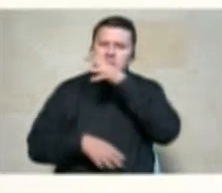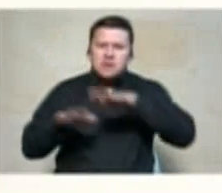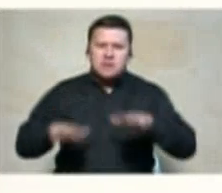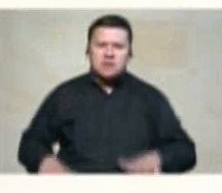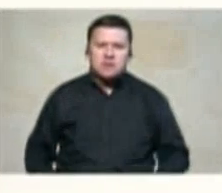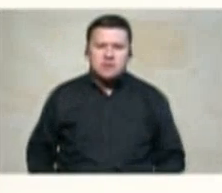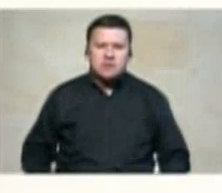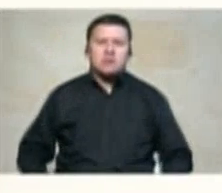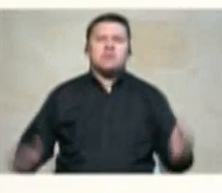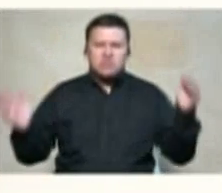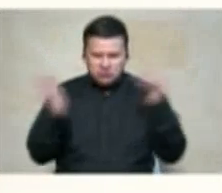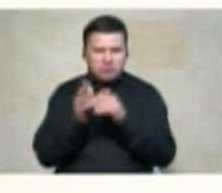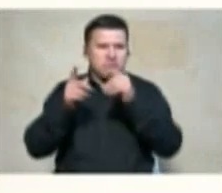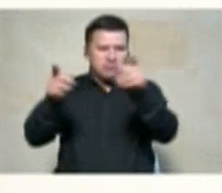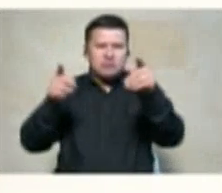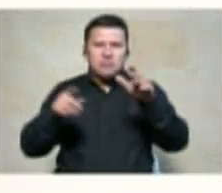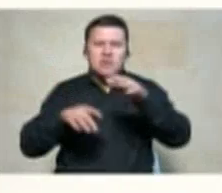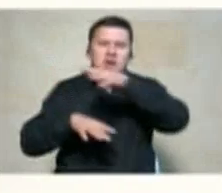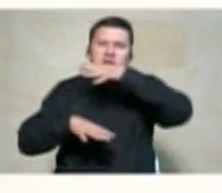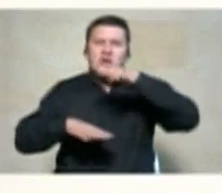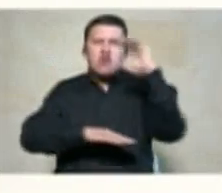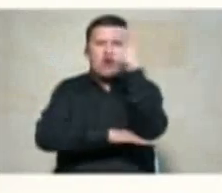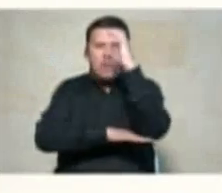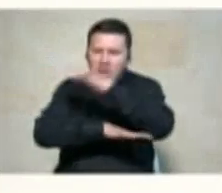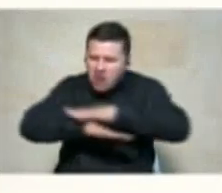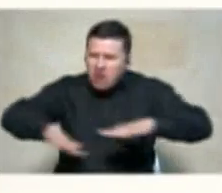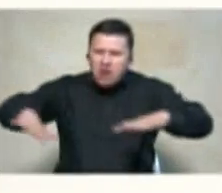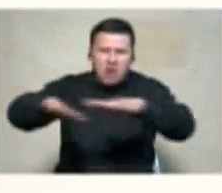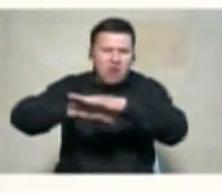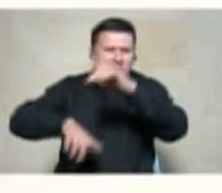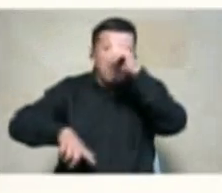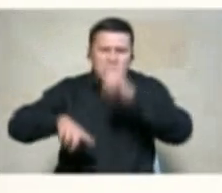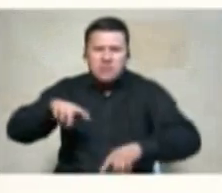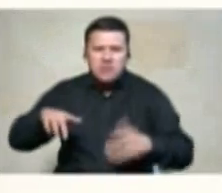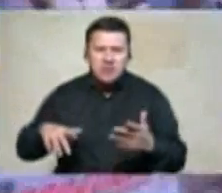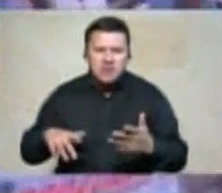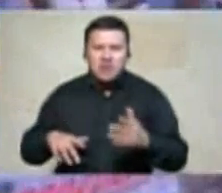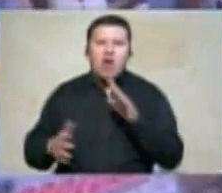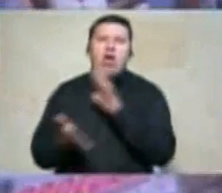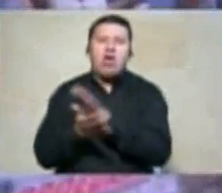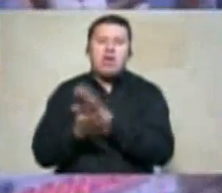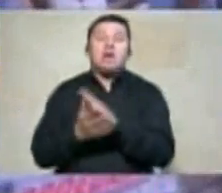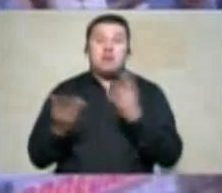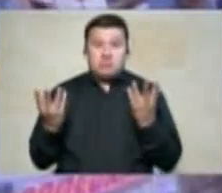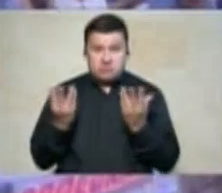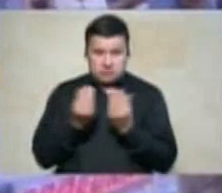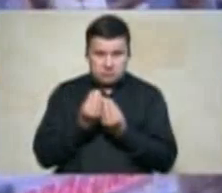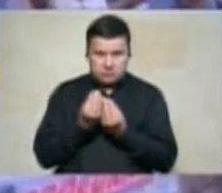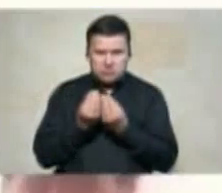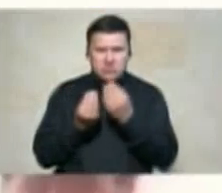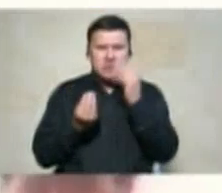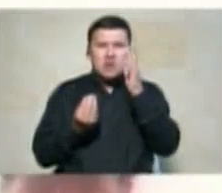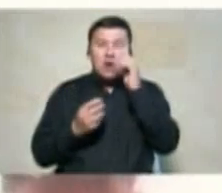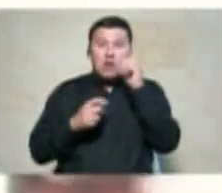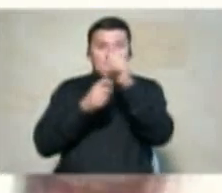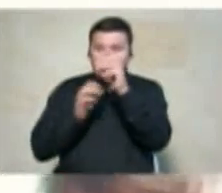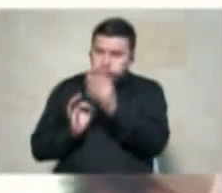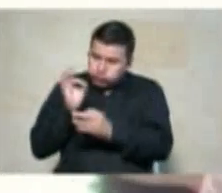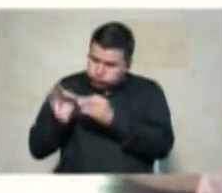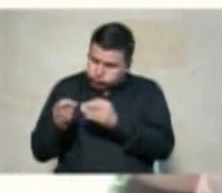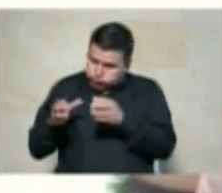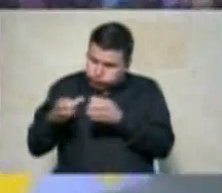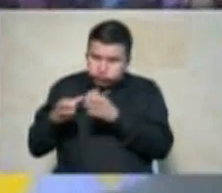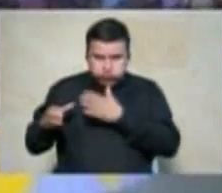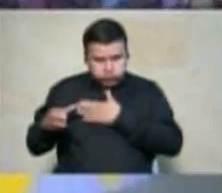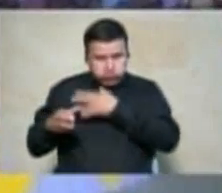lo vamos a permitir. Del grupo de los protegidos por el procurador y FEDEGAN hacen parte los ocupantes de las tierras que originalmente pertenecieron a Víctor